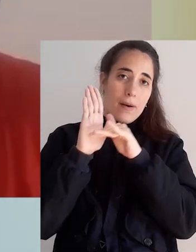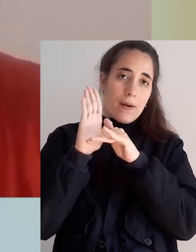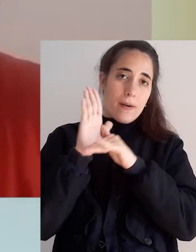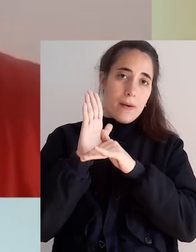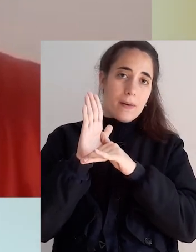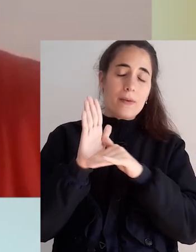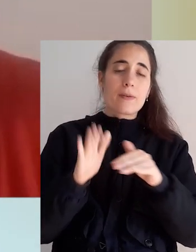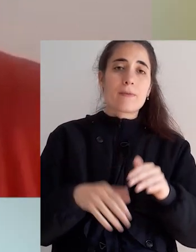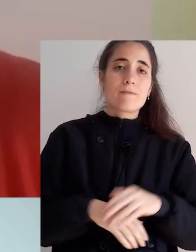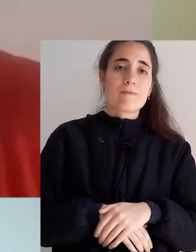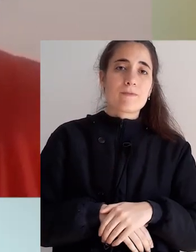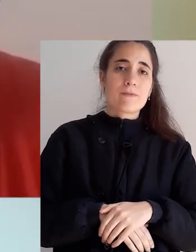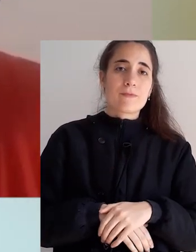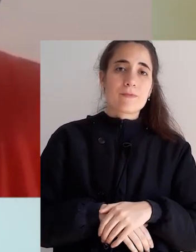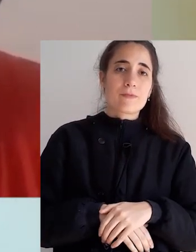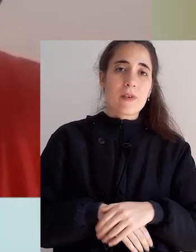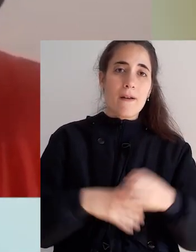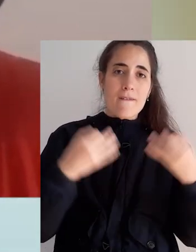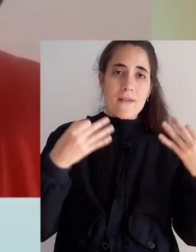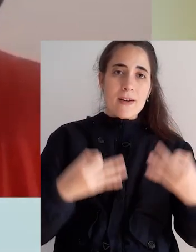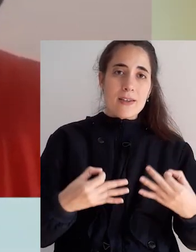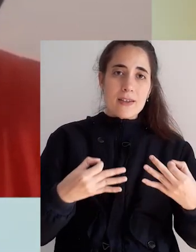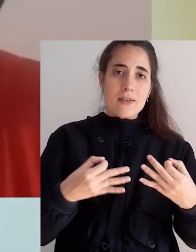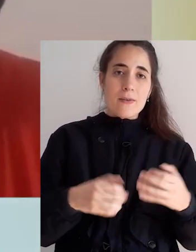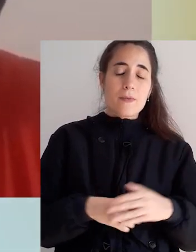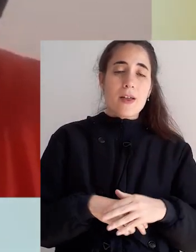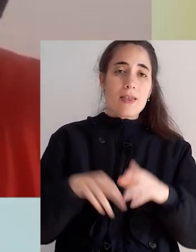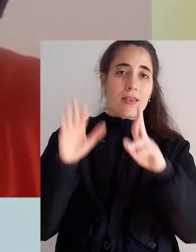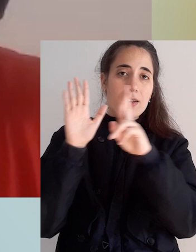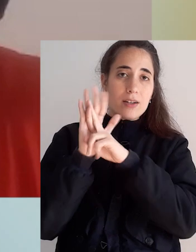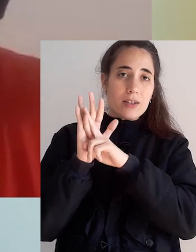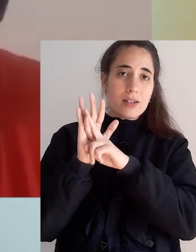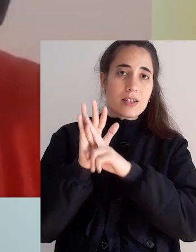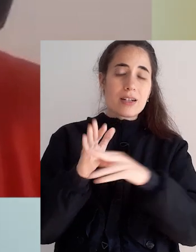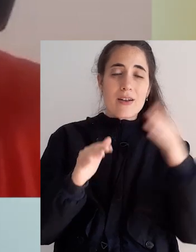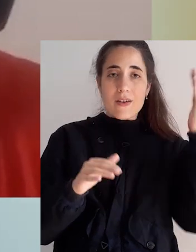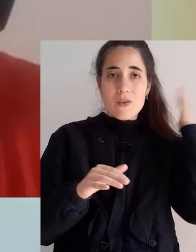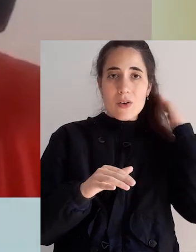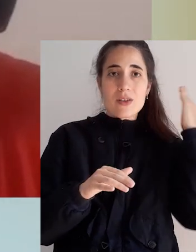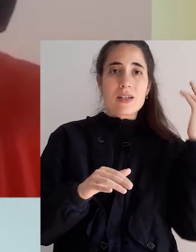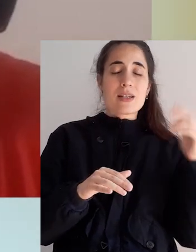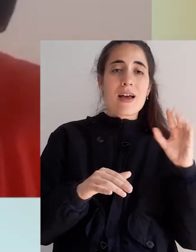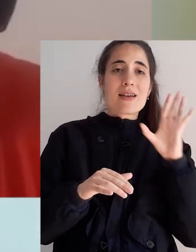hay que destacarlo, y lo destaca Arroyo en su discurso, es